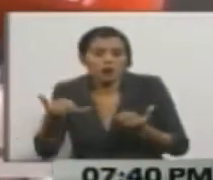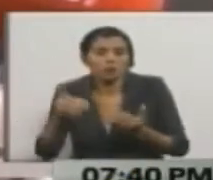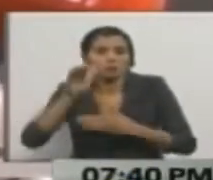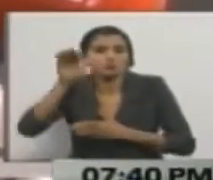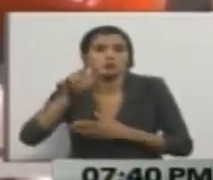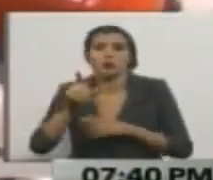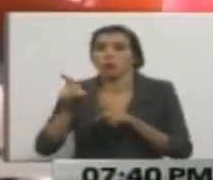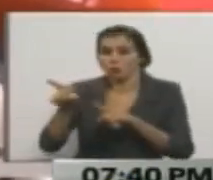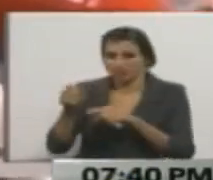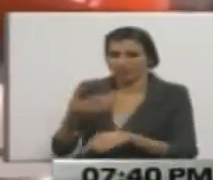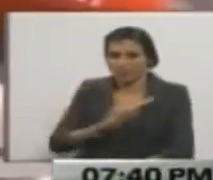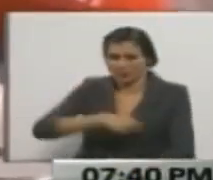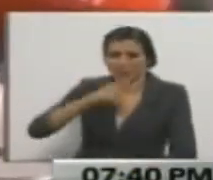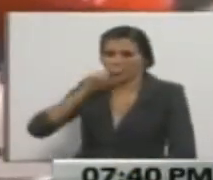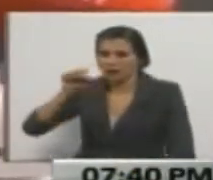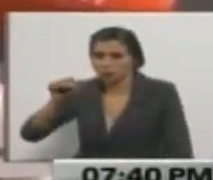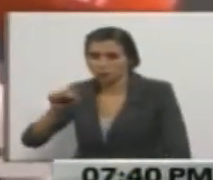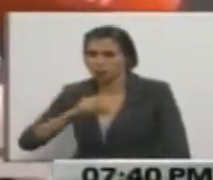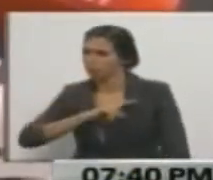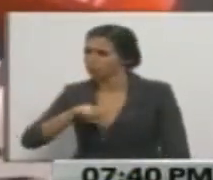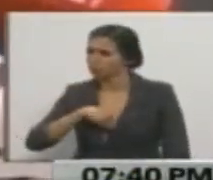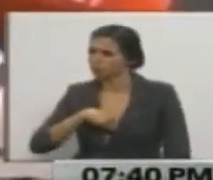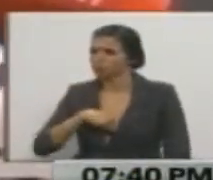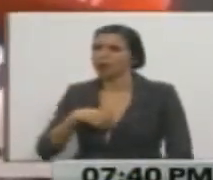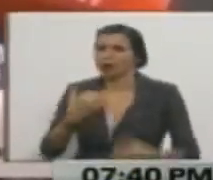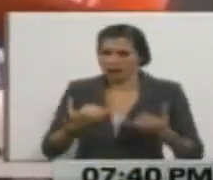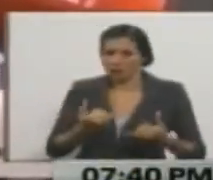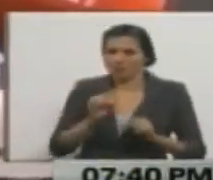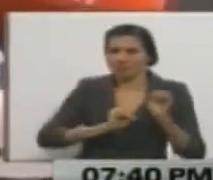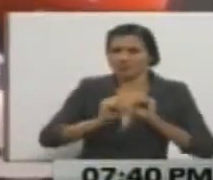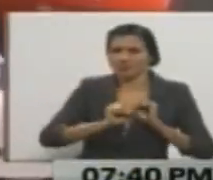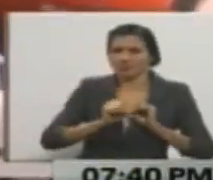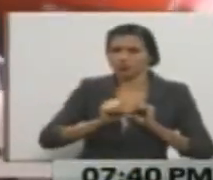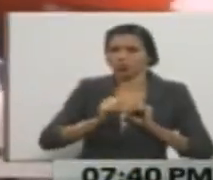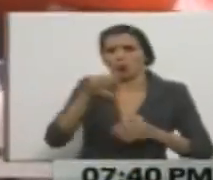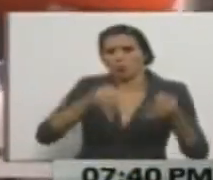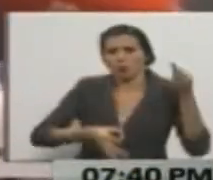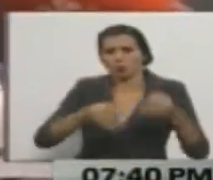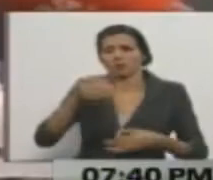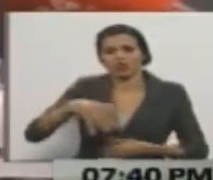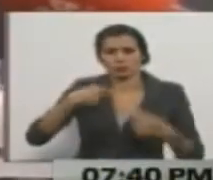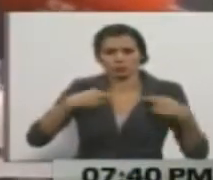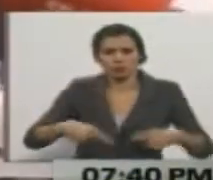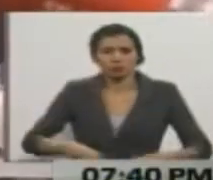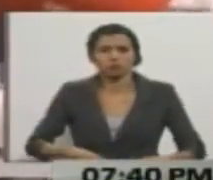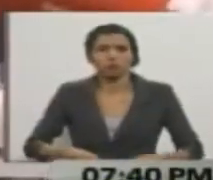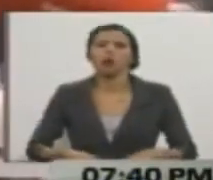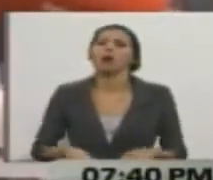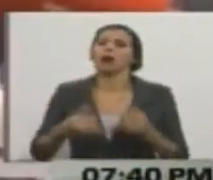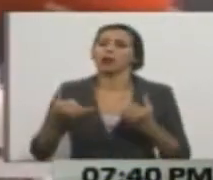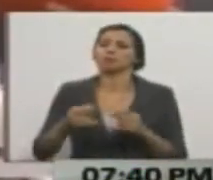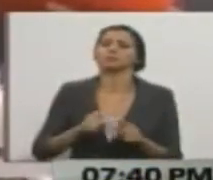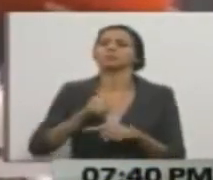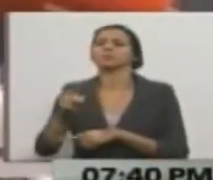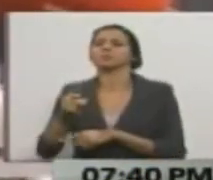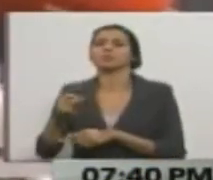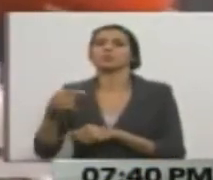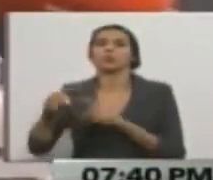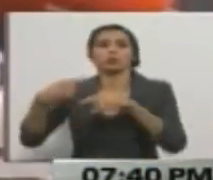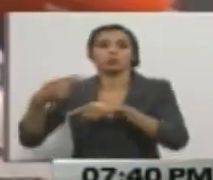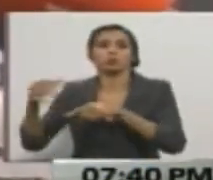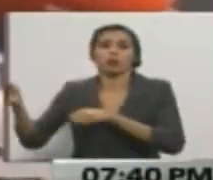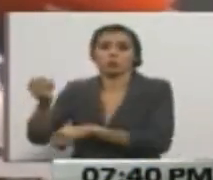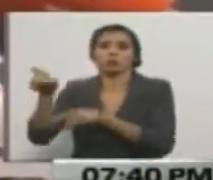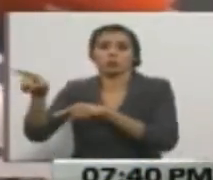no tengamos nosotros, los defensores de derechos humanos, que salir a tutelarle sus